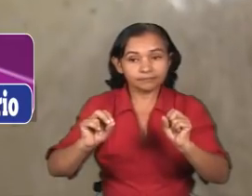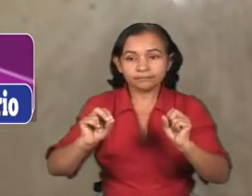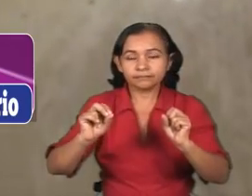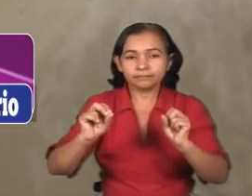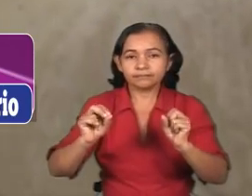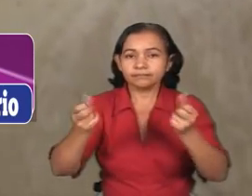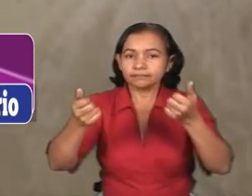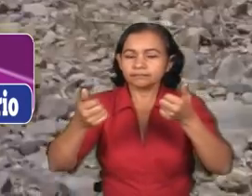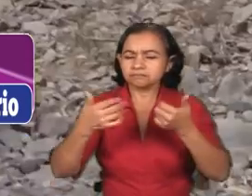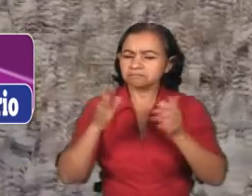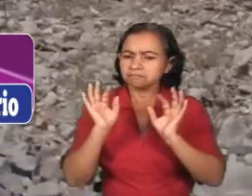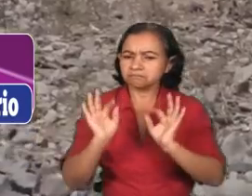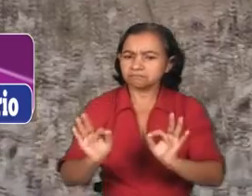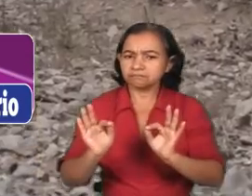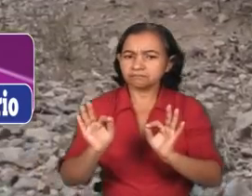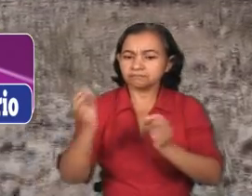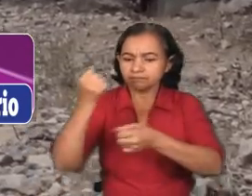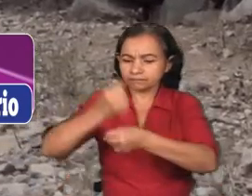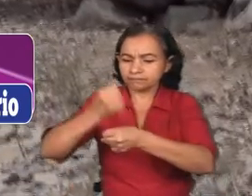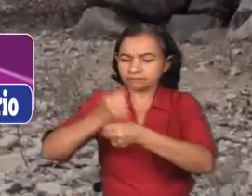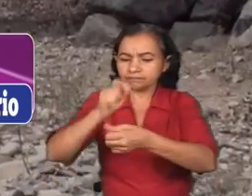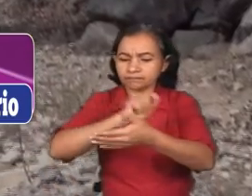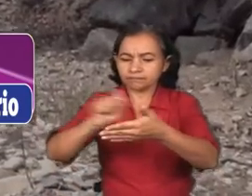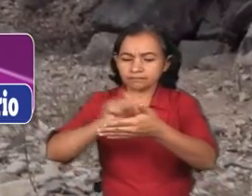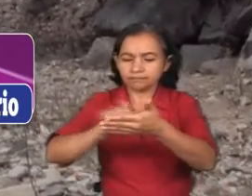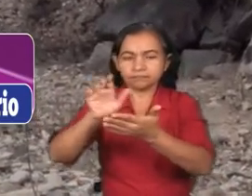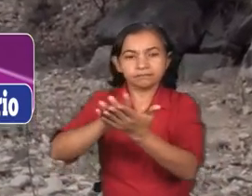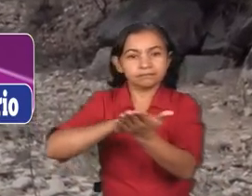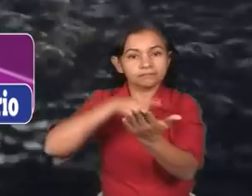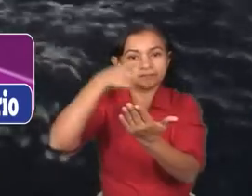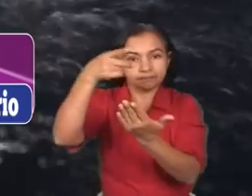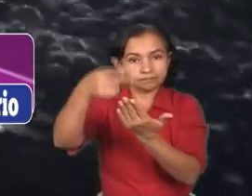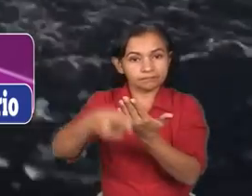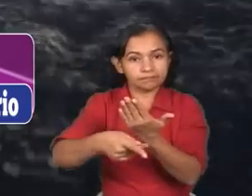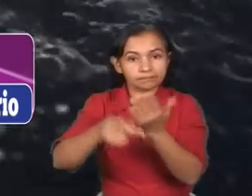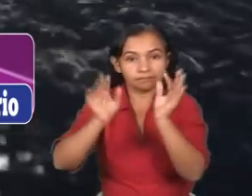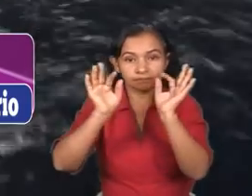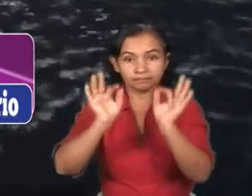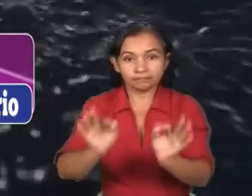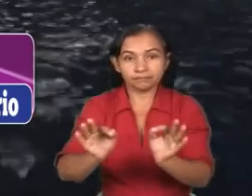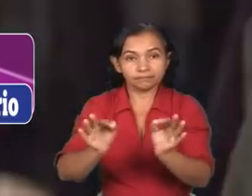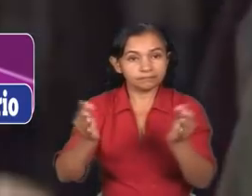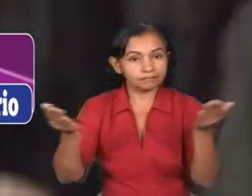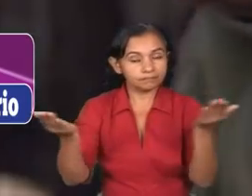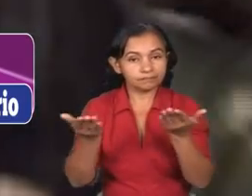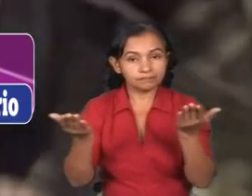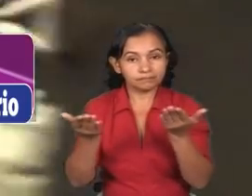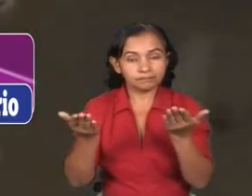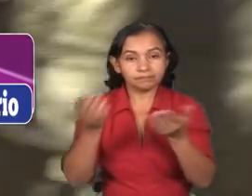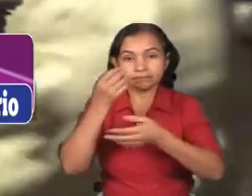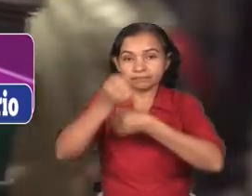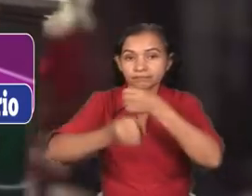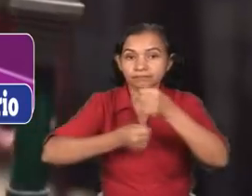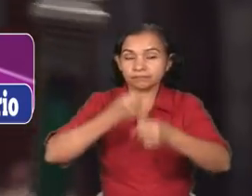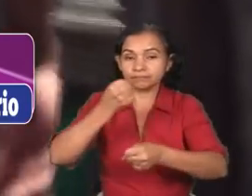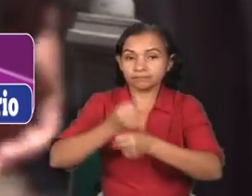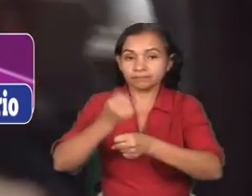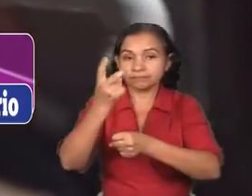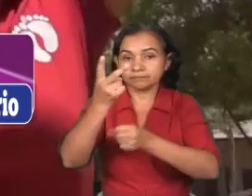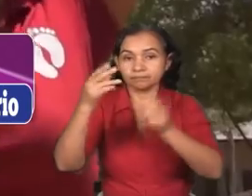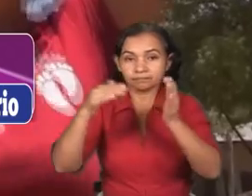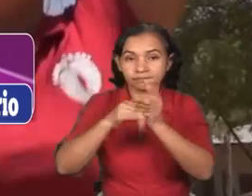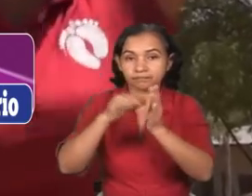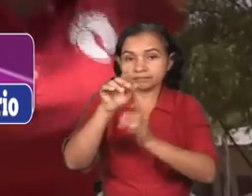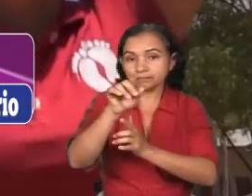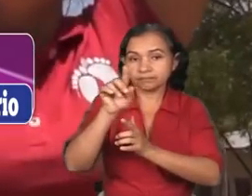conforme o elabore programas. Entonces, desde el año